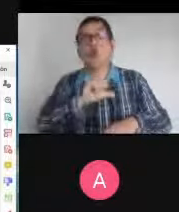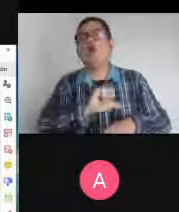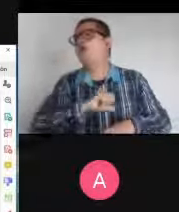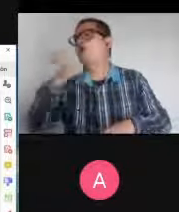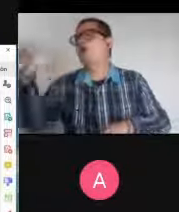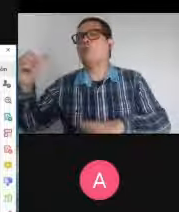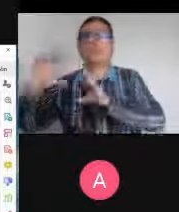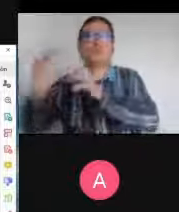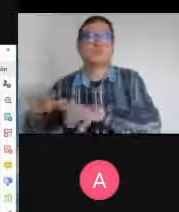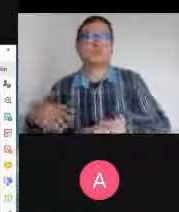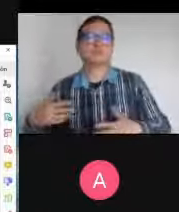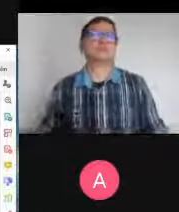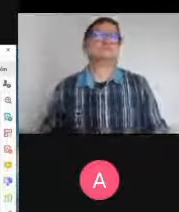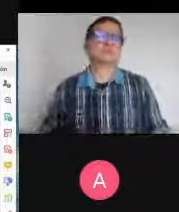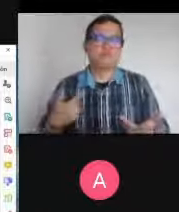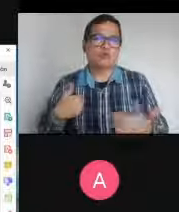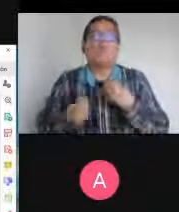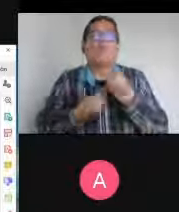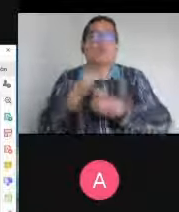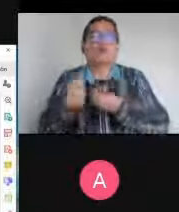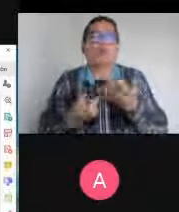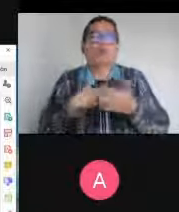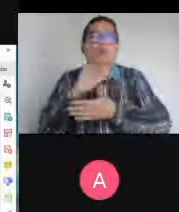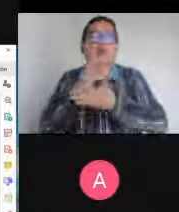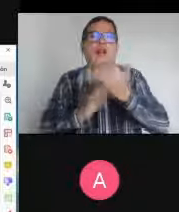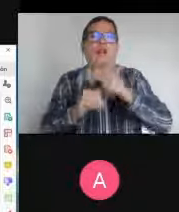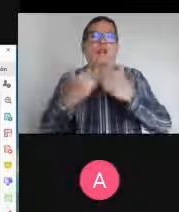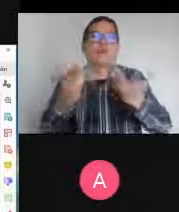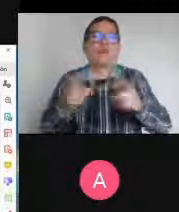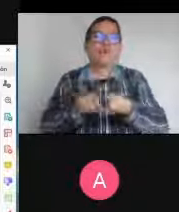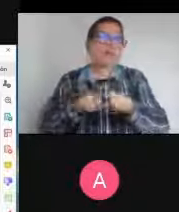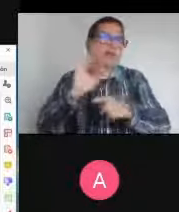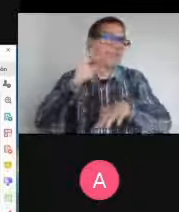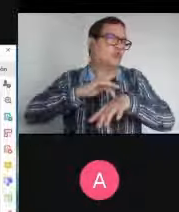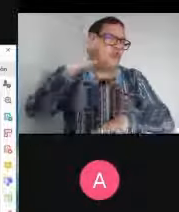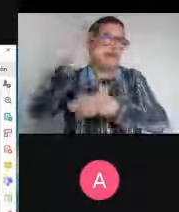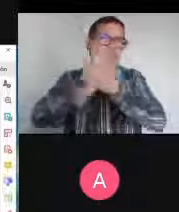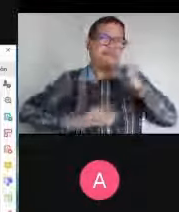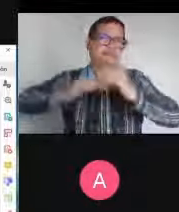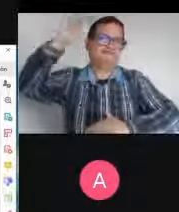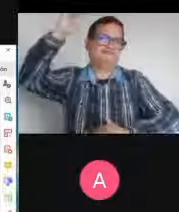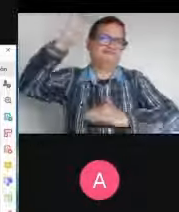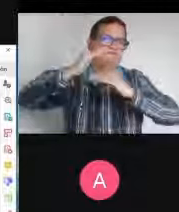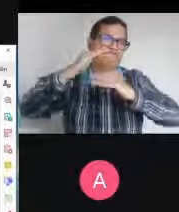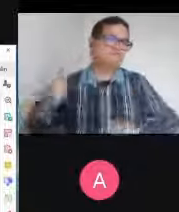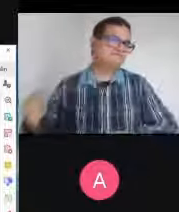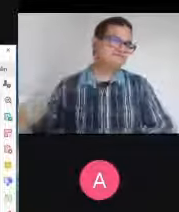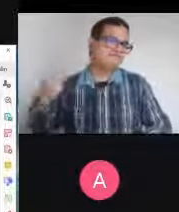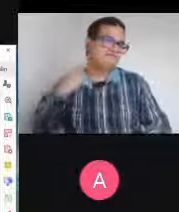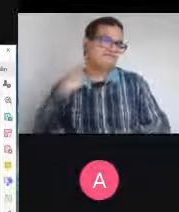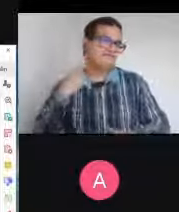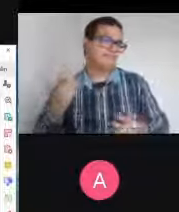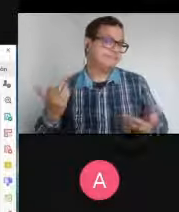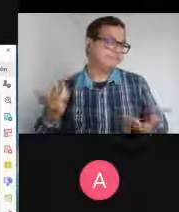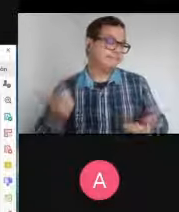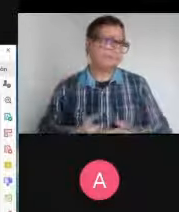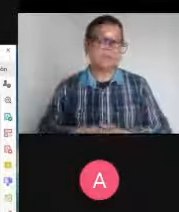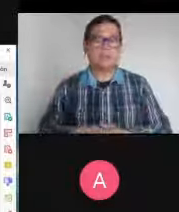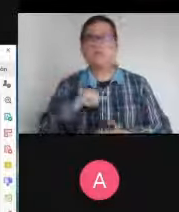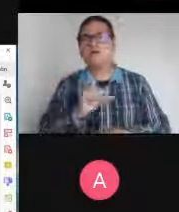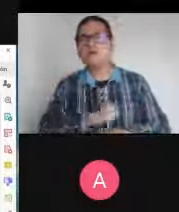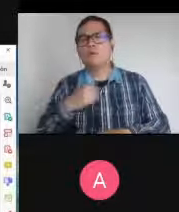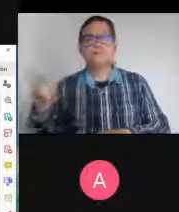puede evaluar y pues eso les baja como tal la nota. Lo otro